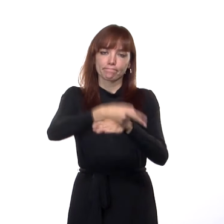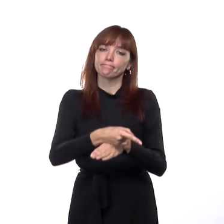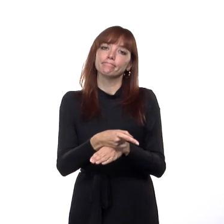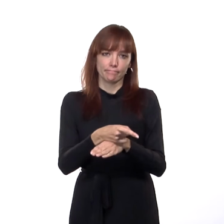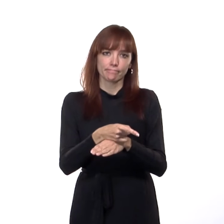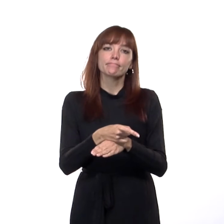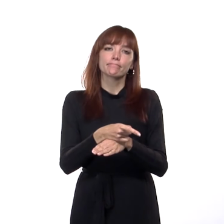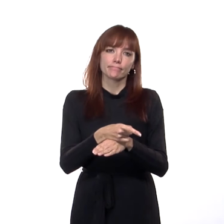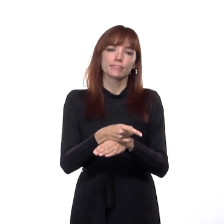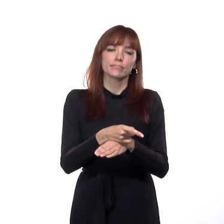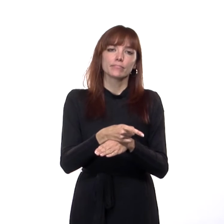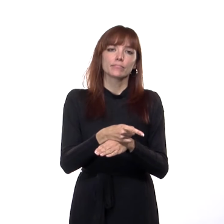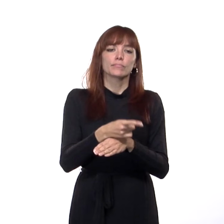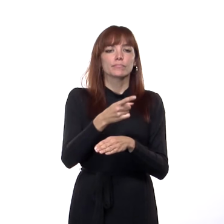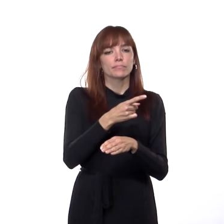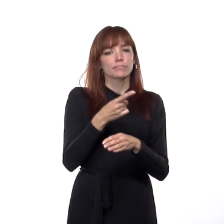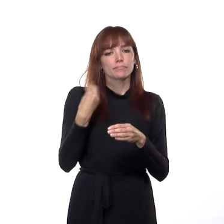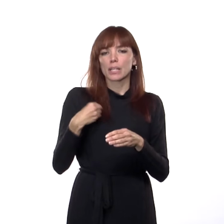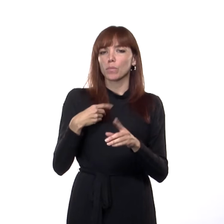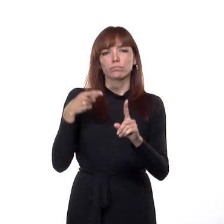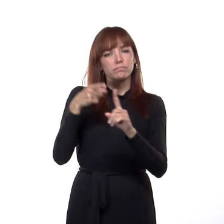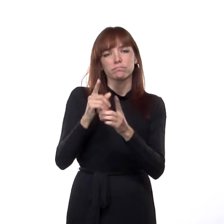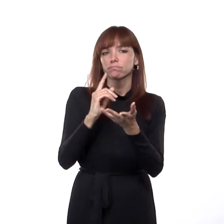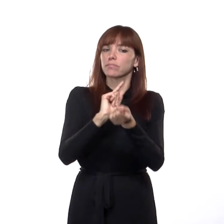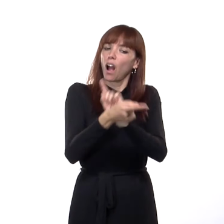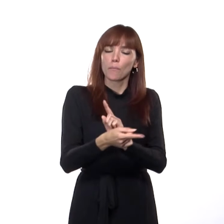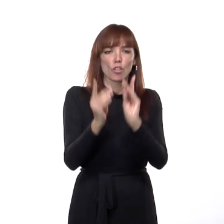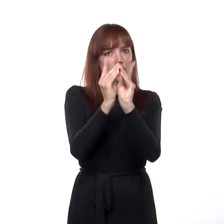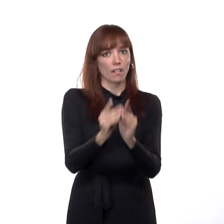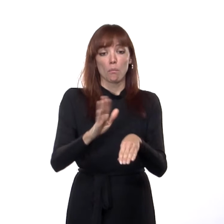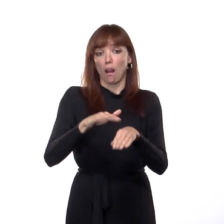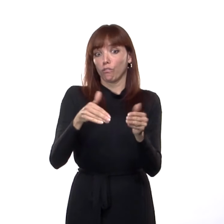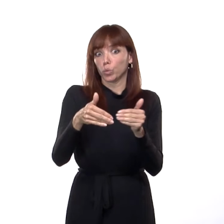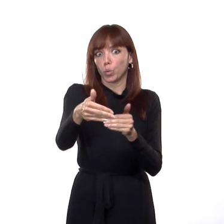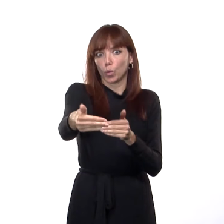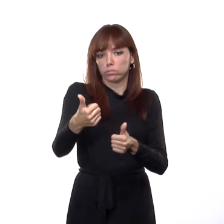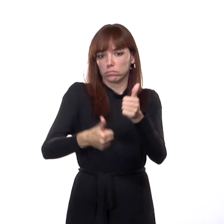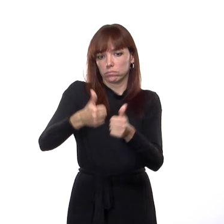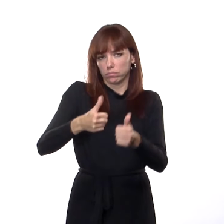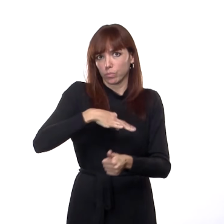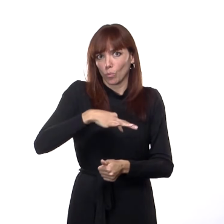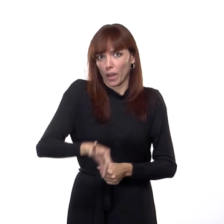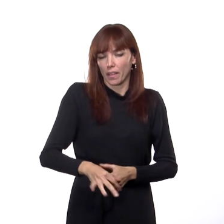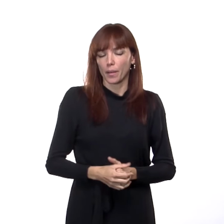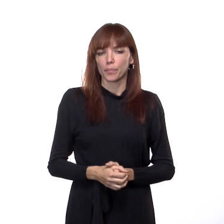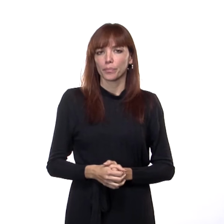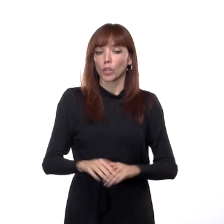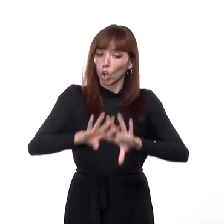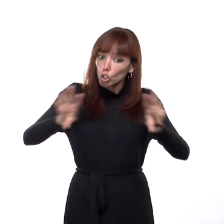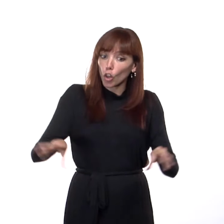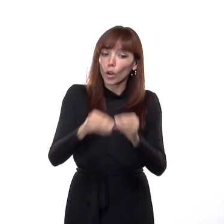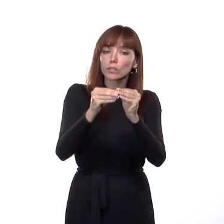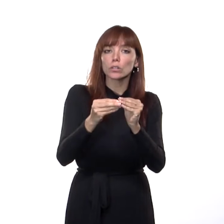general a que mira en esa dirección de la digitalización para sobrevivir en el futuro y para ser competitivas todo esto va